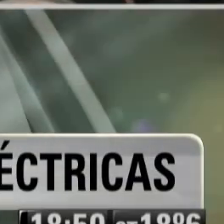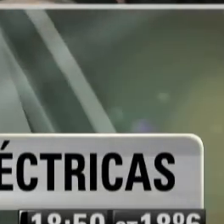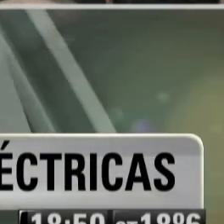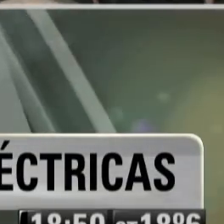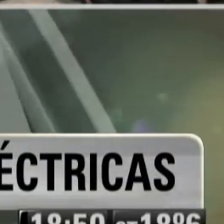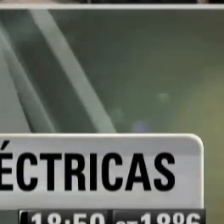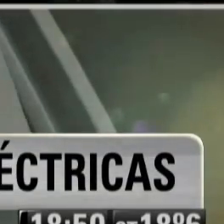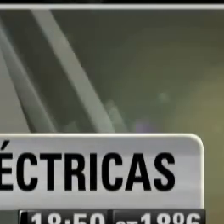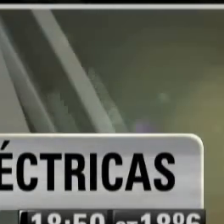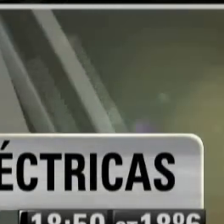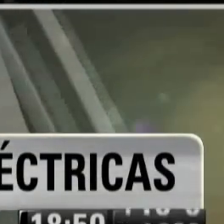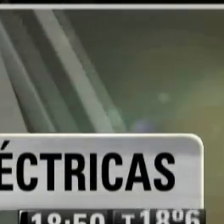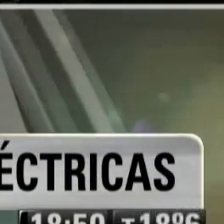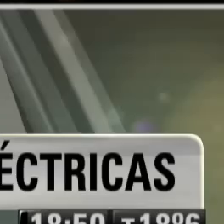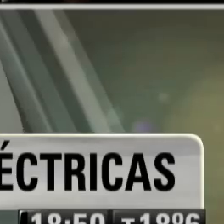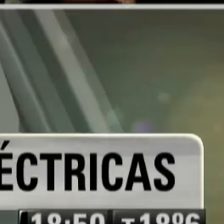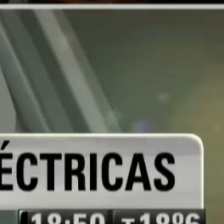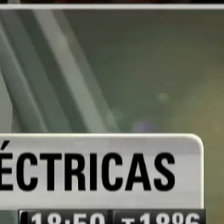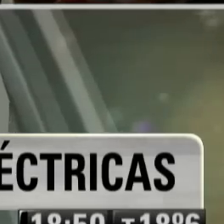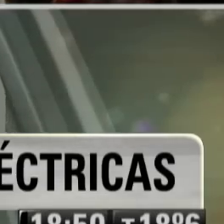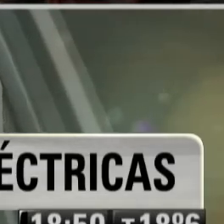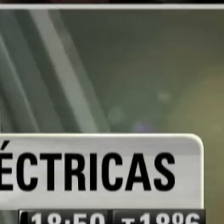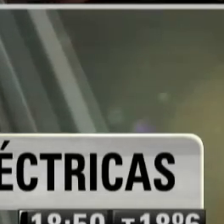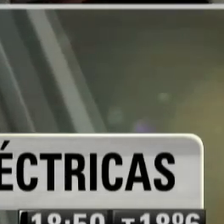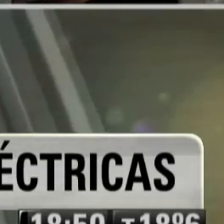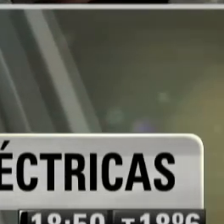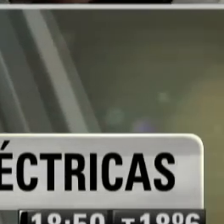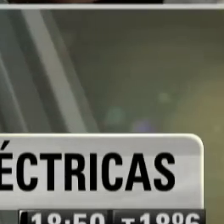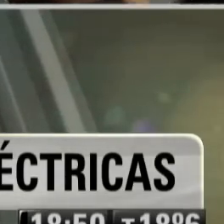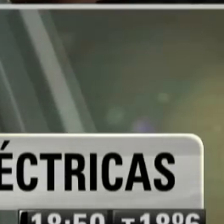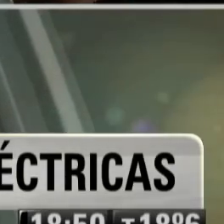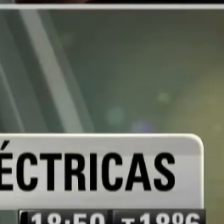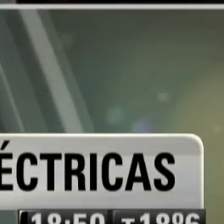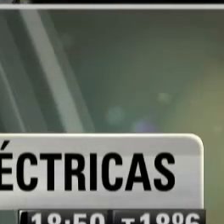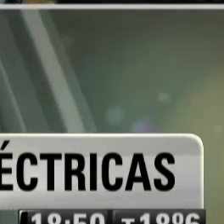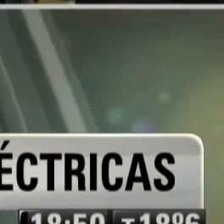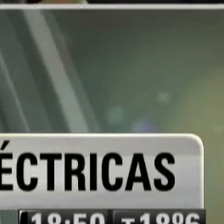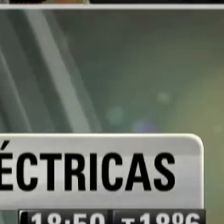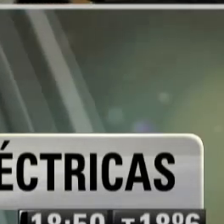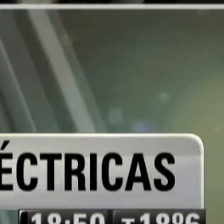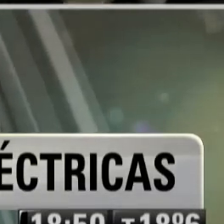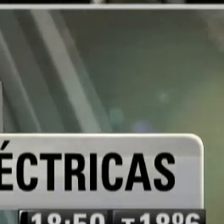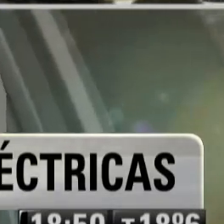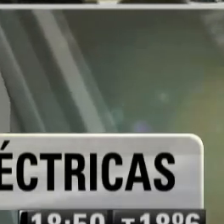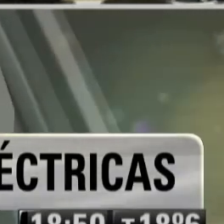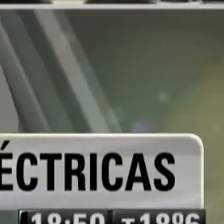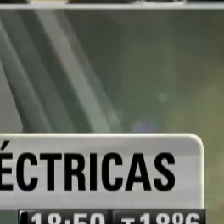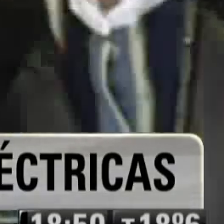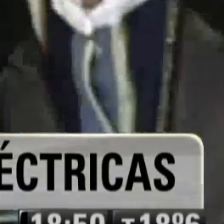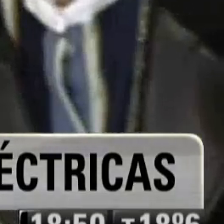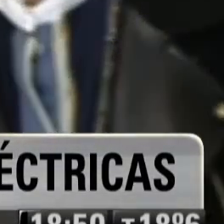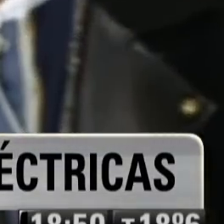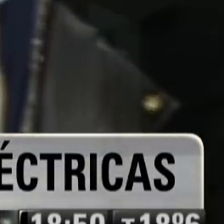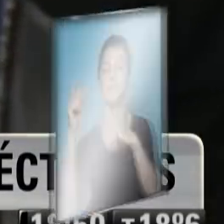Habrá anuncios en materia de educación, también de tendido eléctrico en la costa atlántica. Nos vamos a la sede gubernamental.